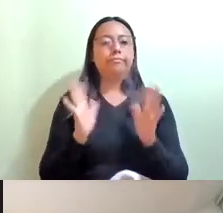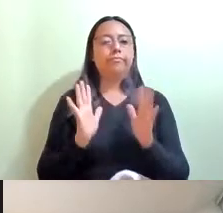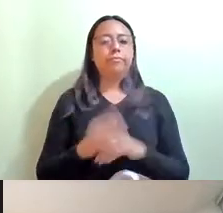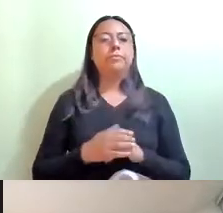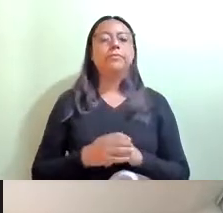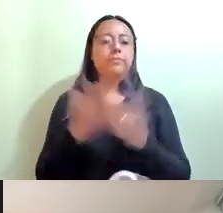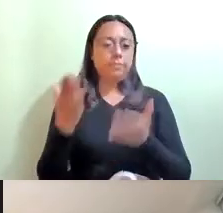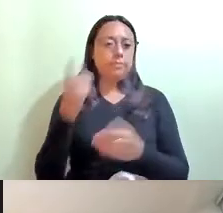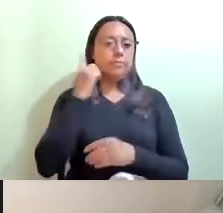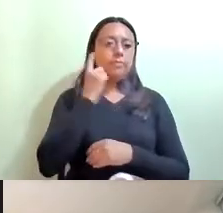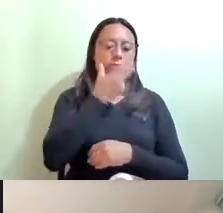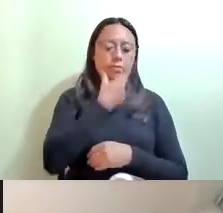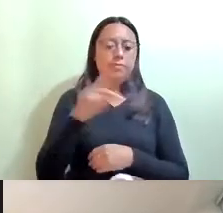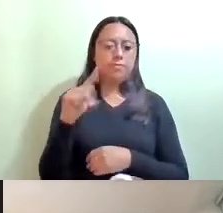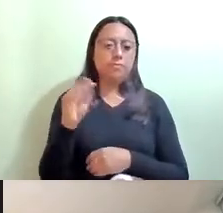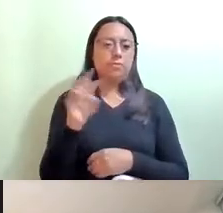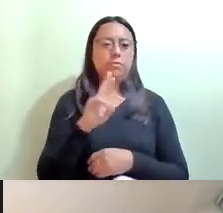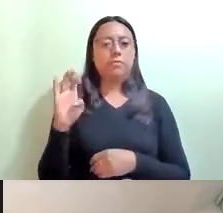Adelante, diputado Torres.